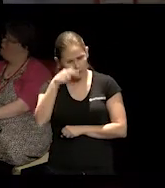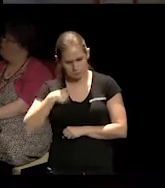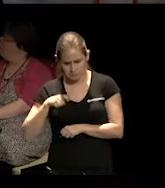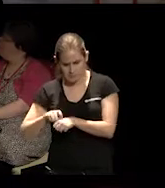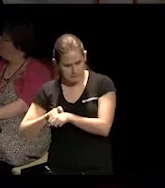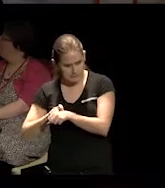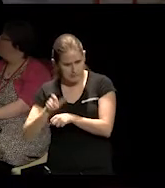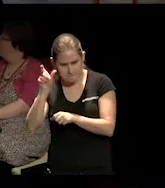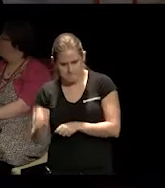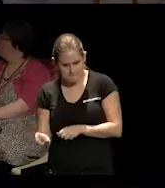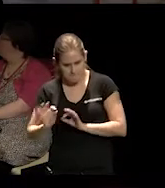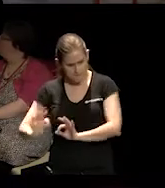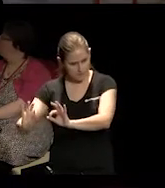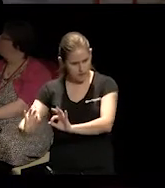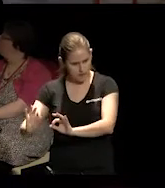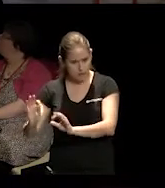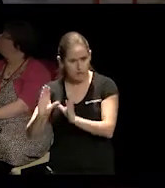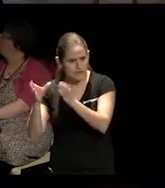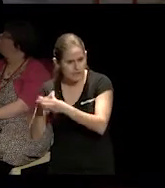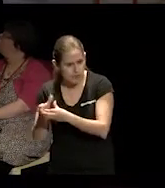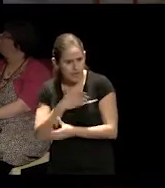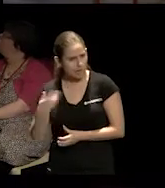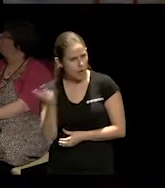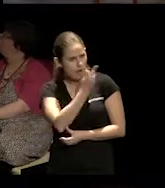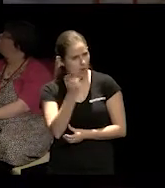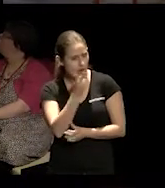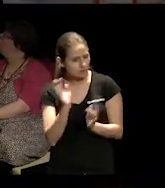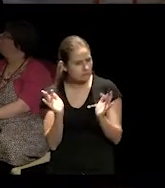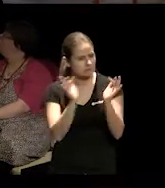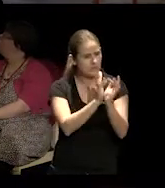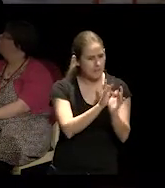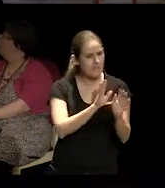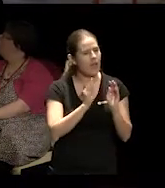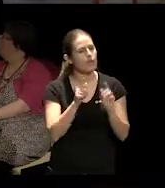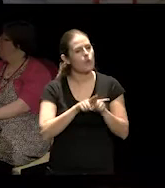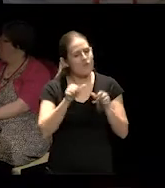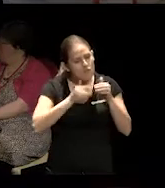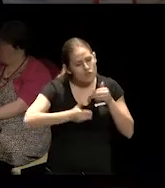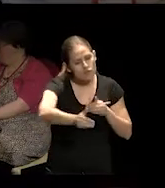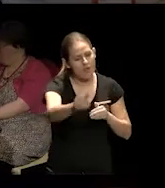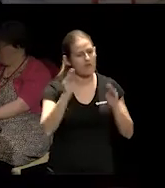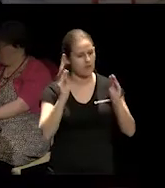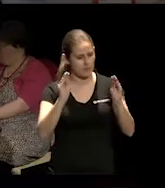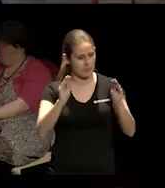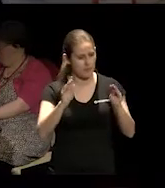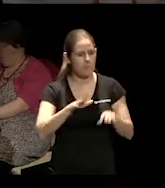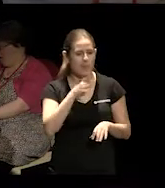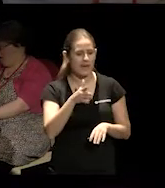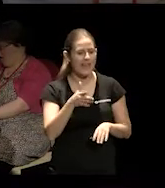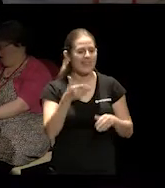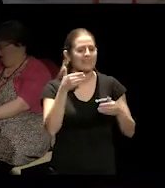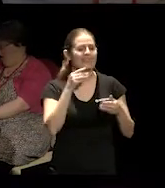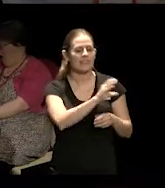trabajando. Eso es lo que traemos hoy para ofreceros, esta futura formación sobre cómo la disciplina de la expresión corporal